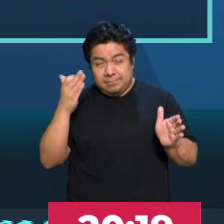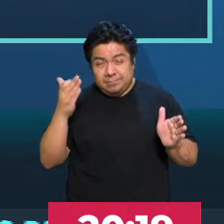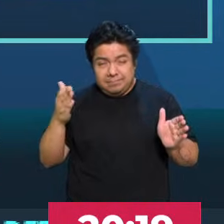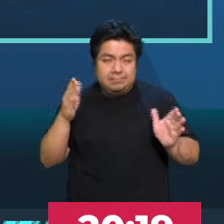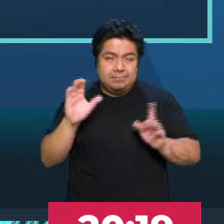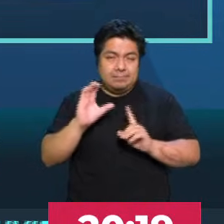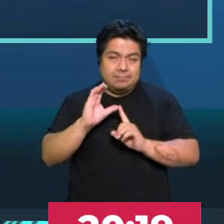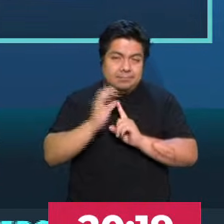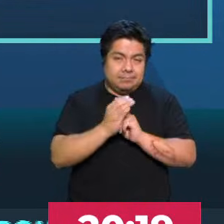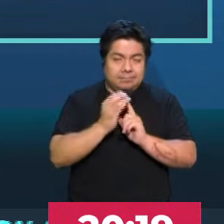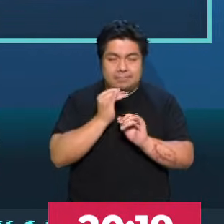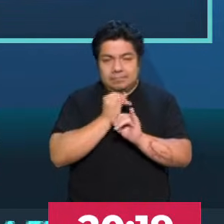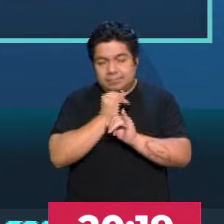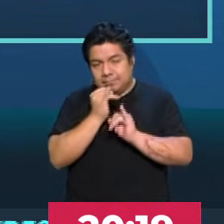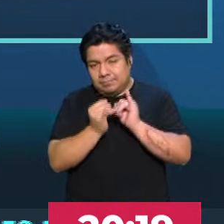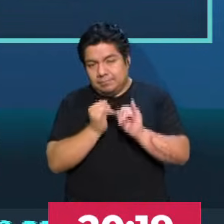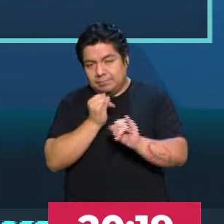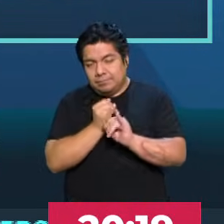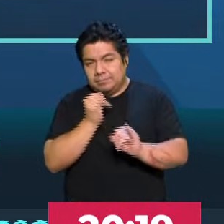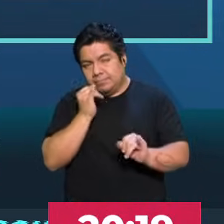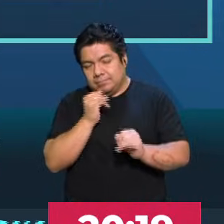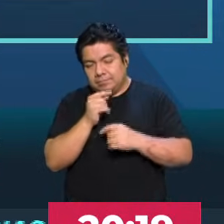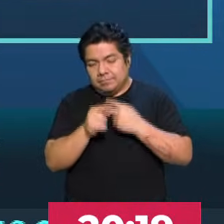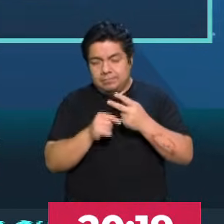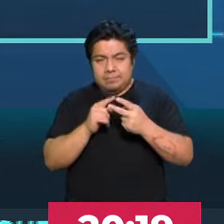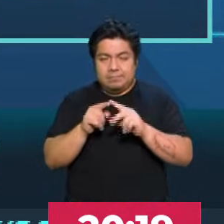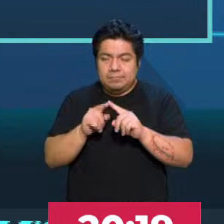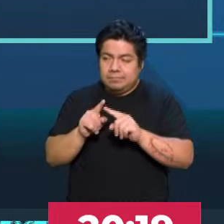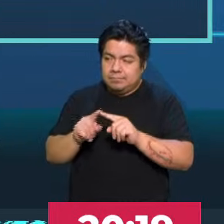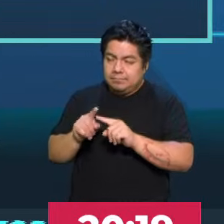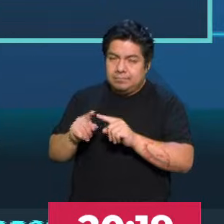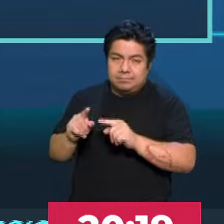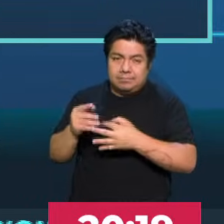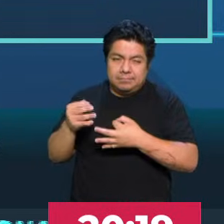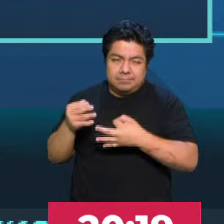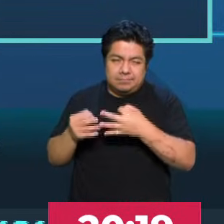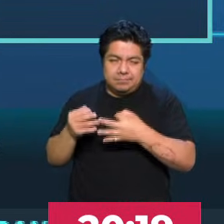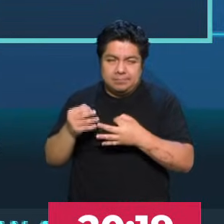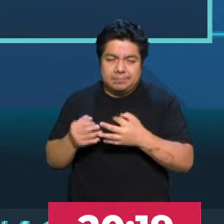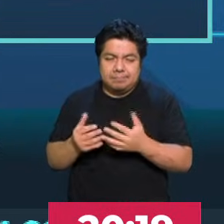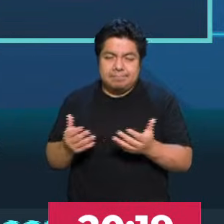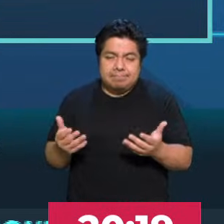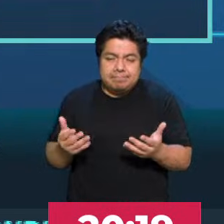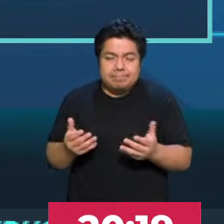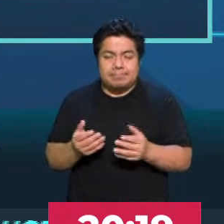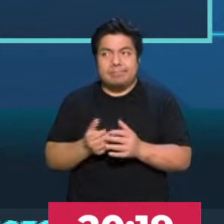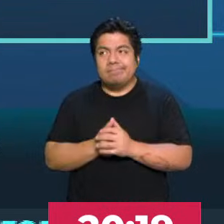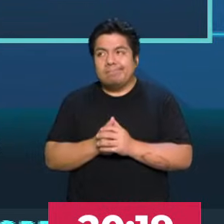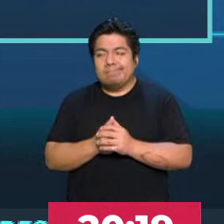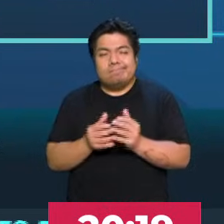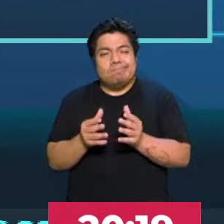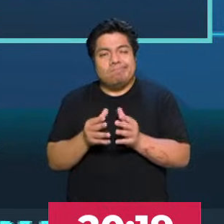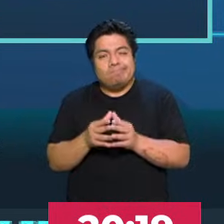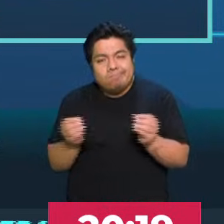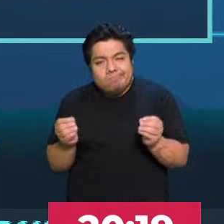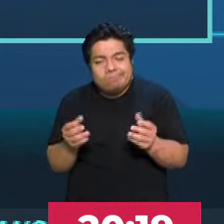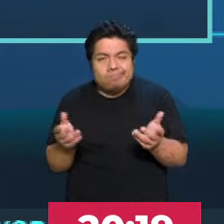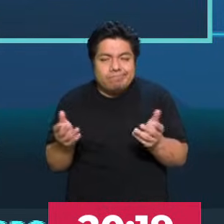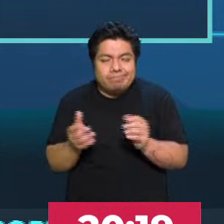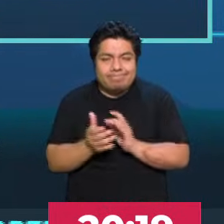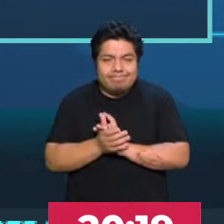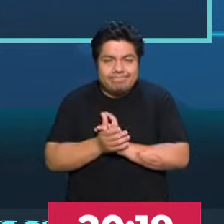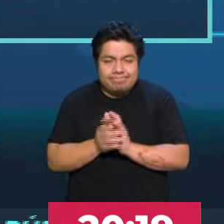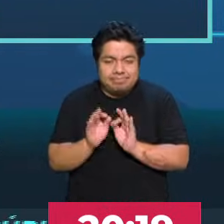comisiones interamericanas, las instancias de justicia, hacen que el momento para